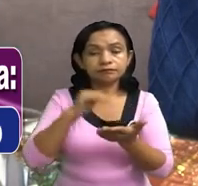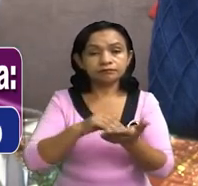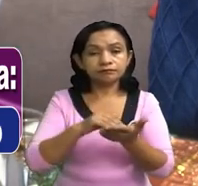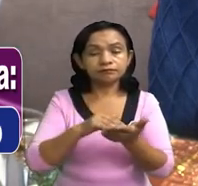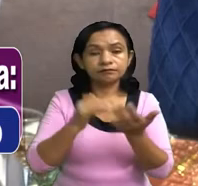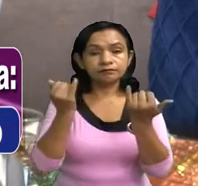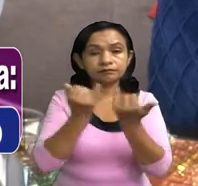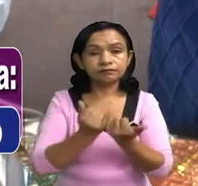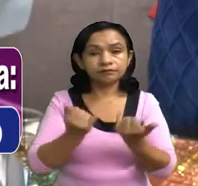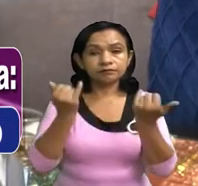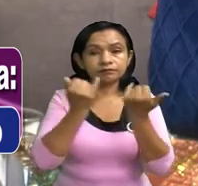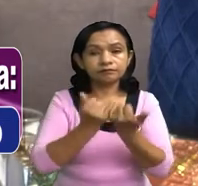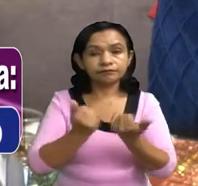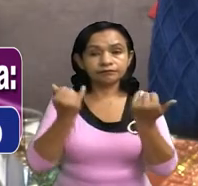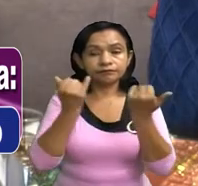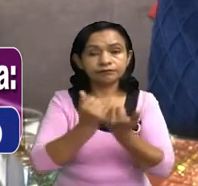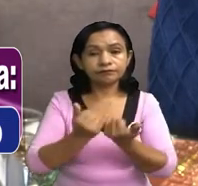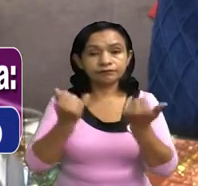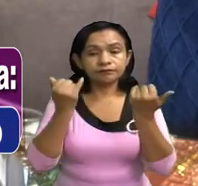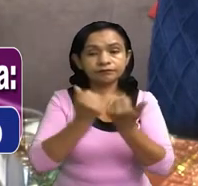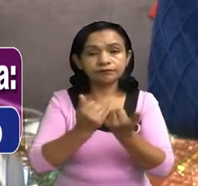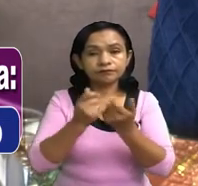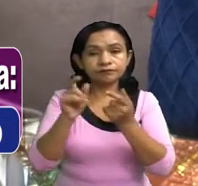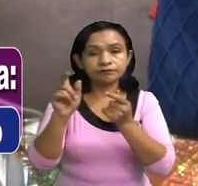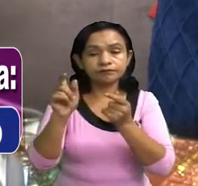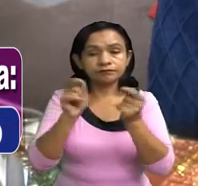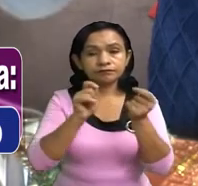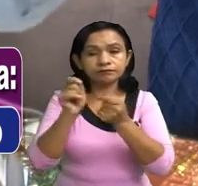mismo, parece que es que ya vinieron dólares,